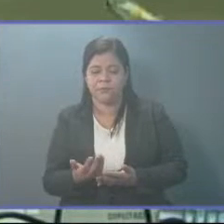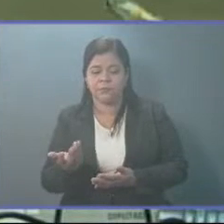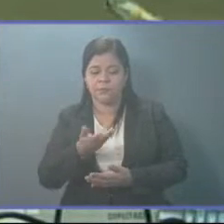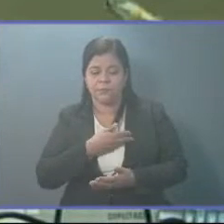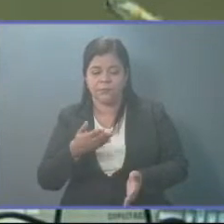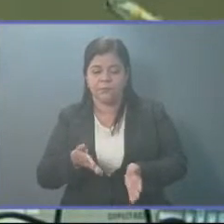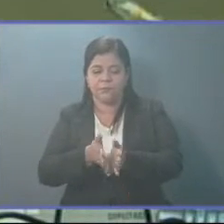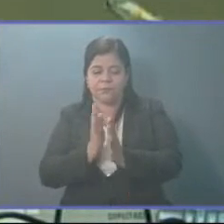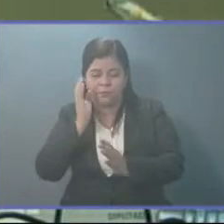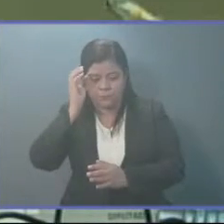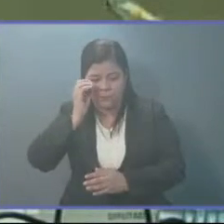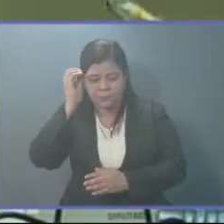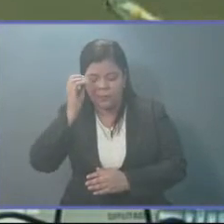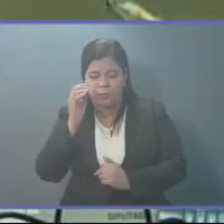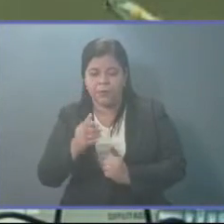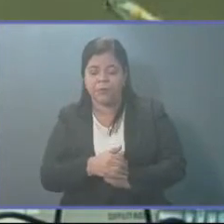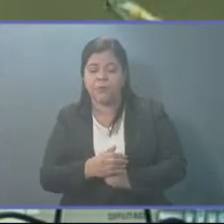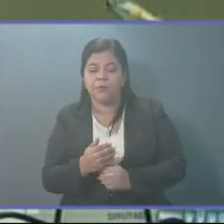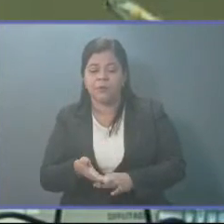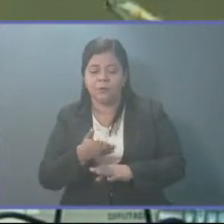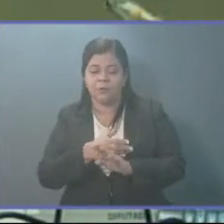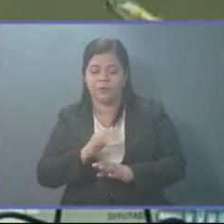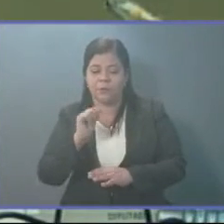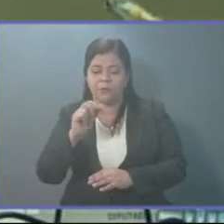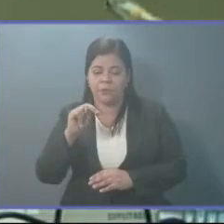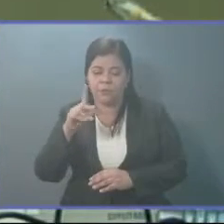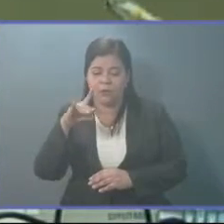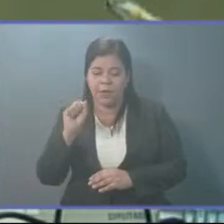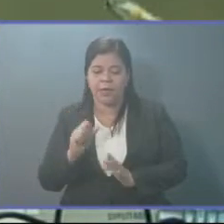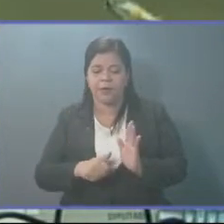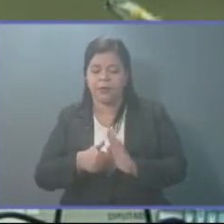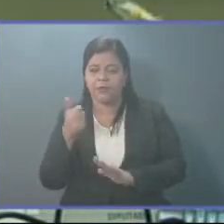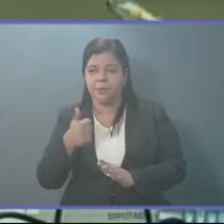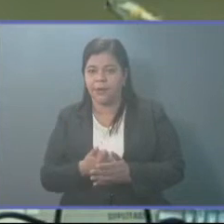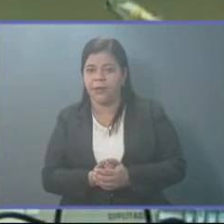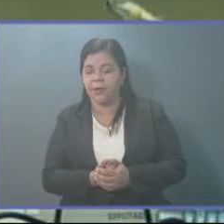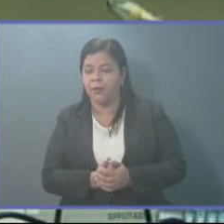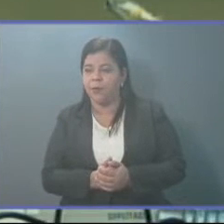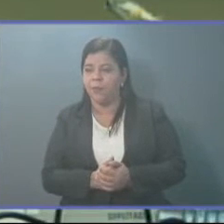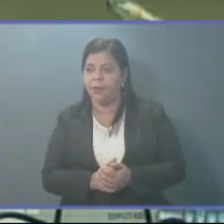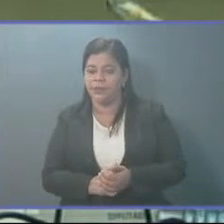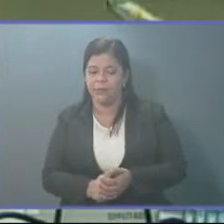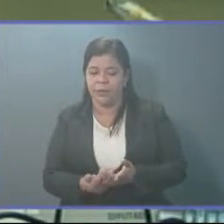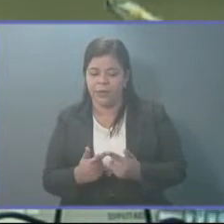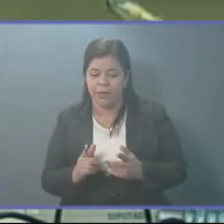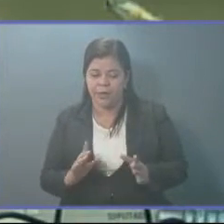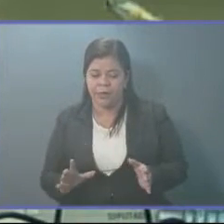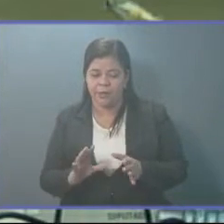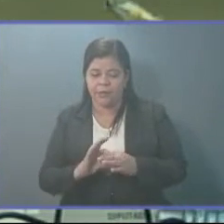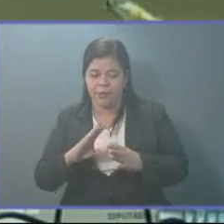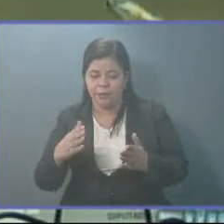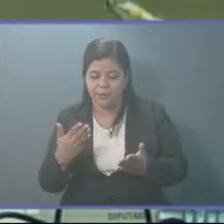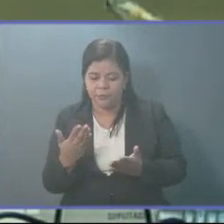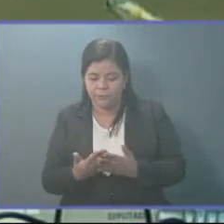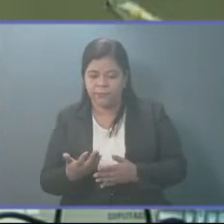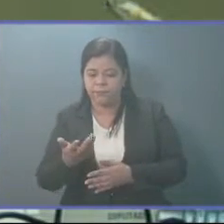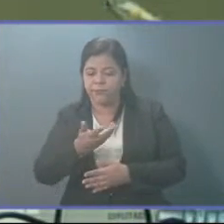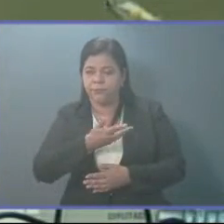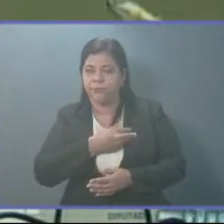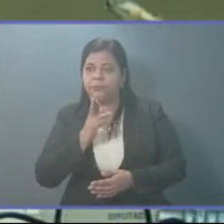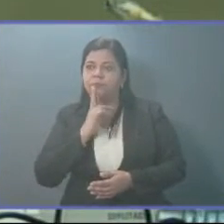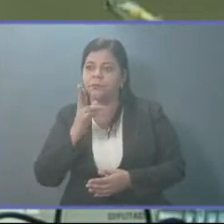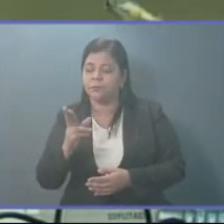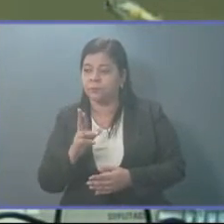petición de opinión antes del 21 de junio, ¿verdad? Que desde ya pienso que la respuesta va a